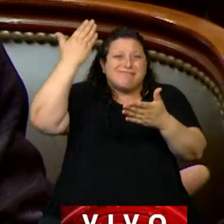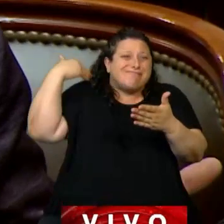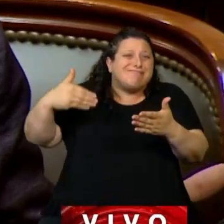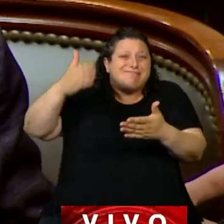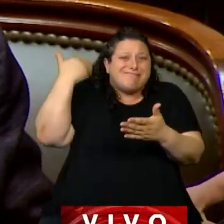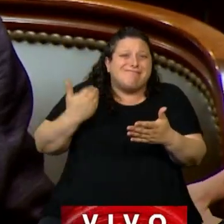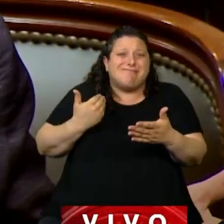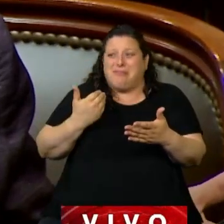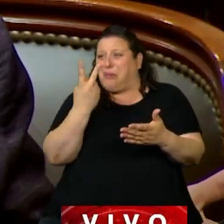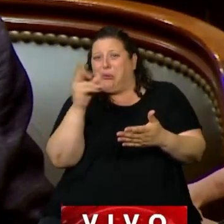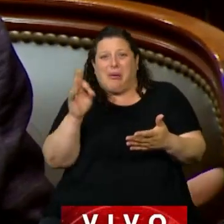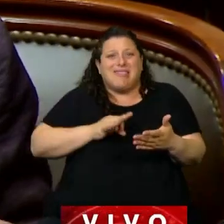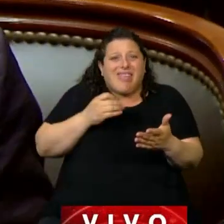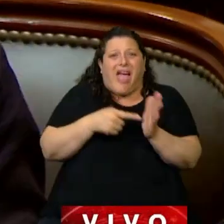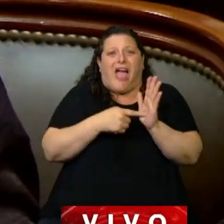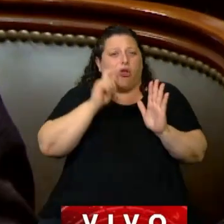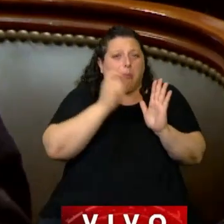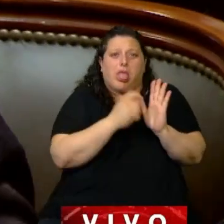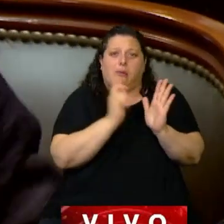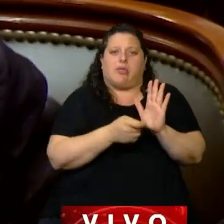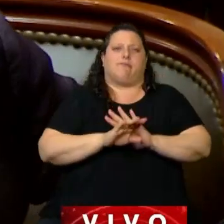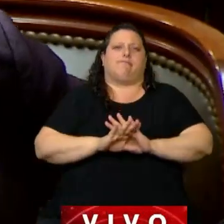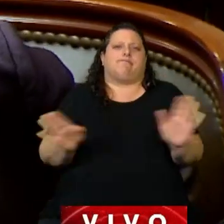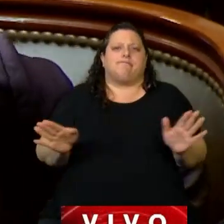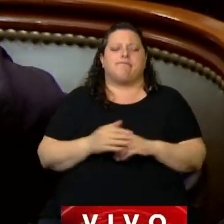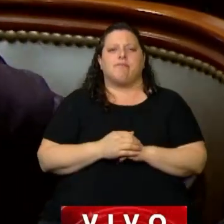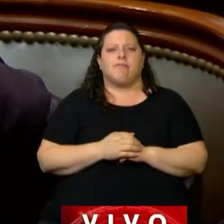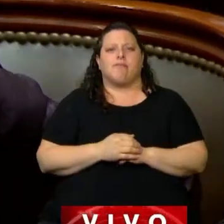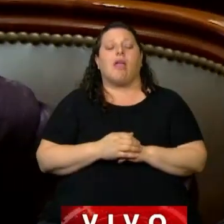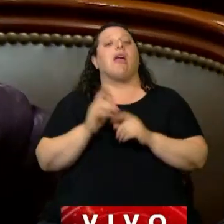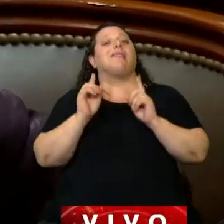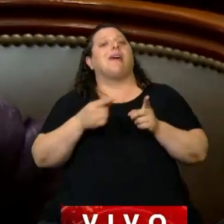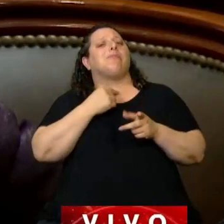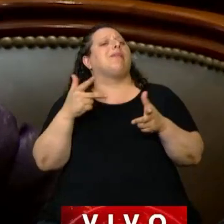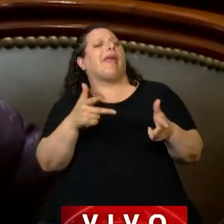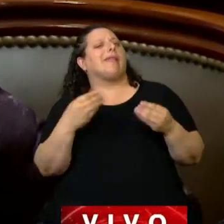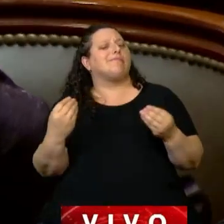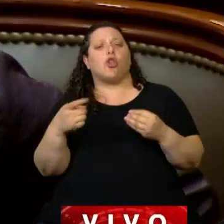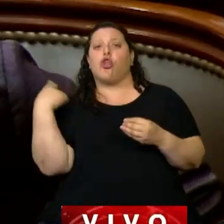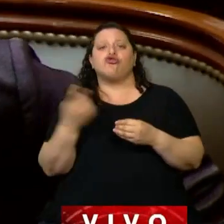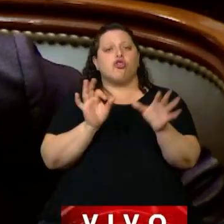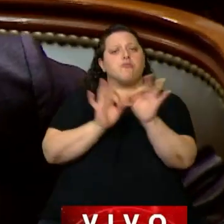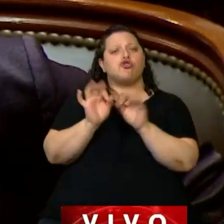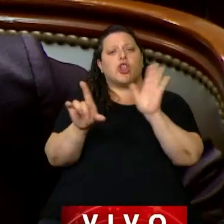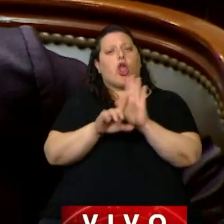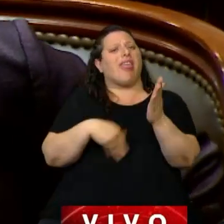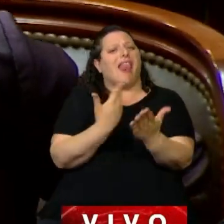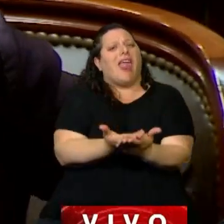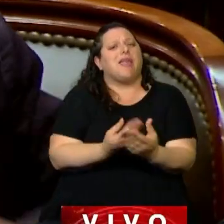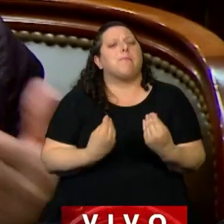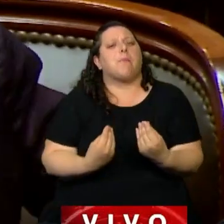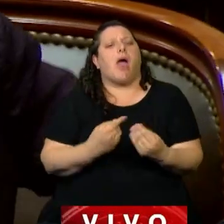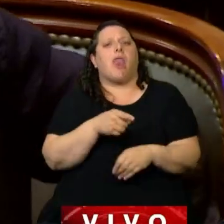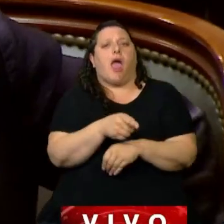prácticamente 20 años entonces así mismo también quiero decir que te hemos presentado un proyecto de ley para que si eso